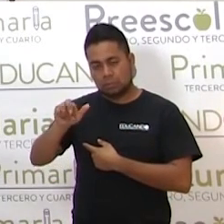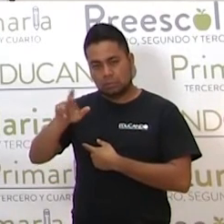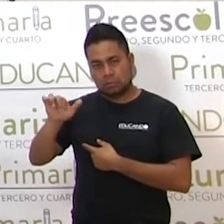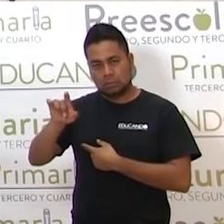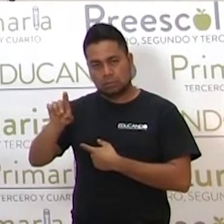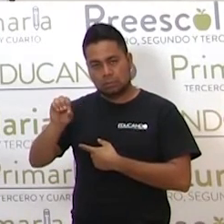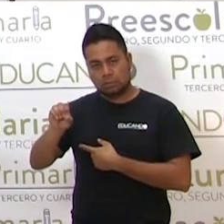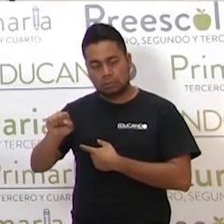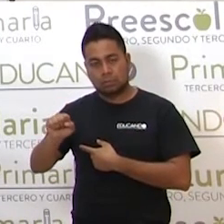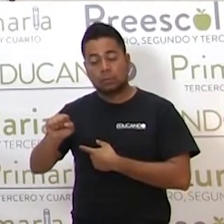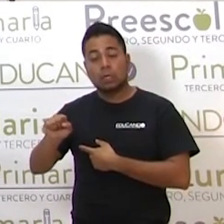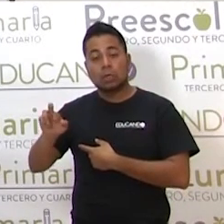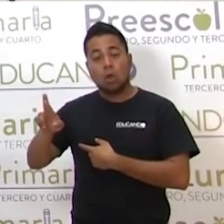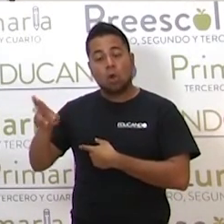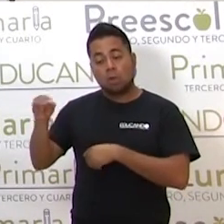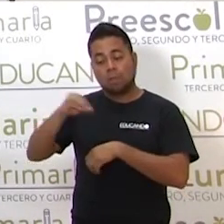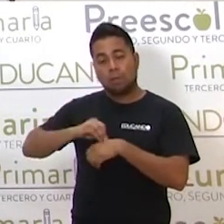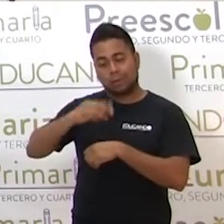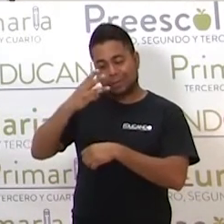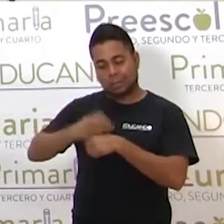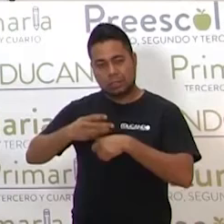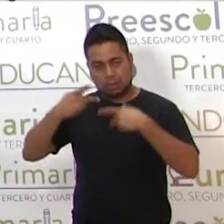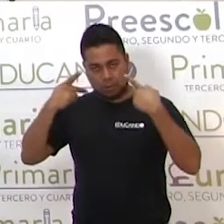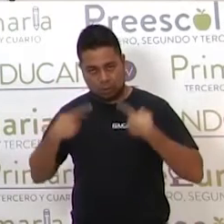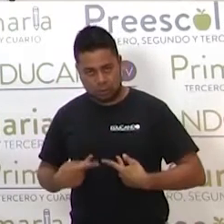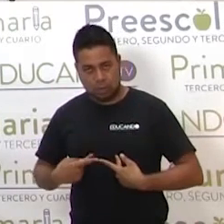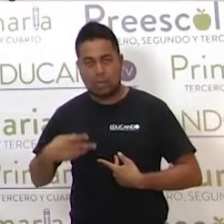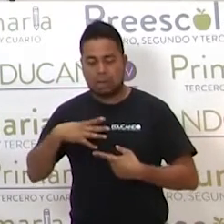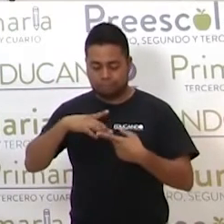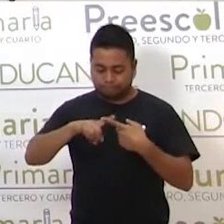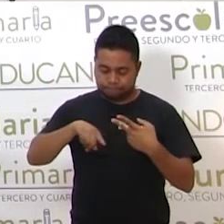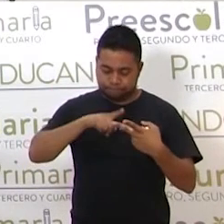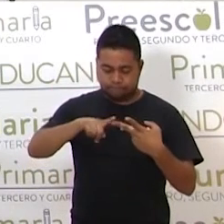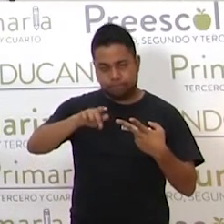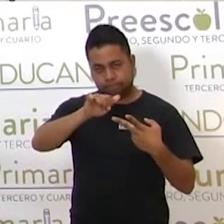tercera persona. Ahora, tenemos otro tipo de narrador.